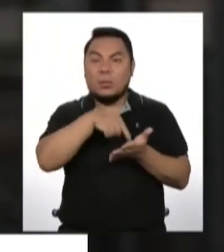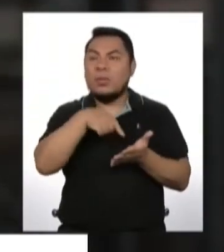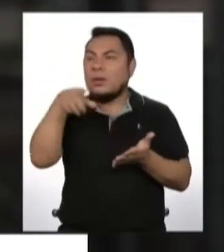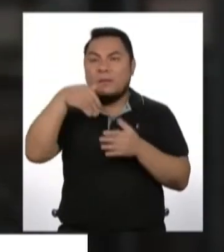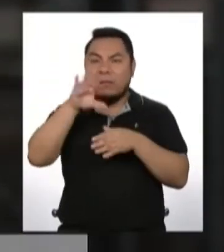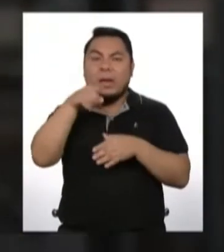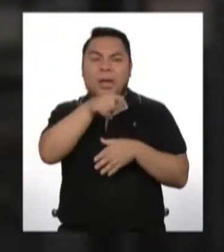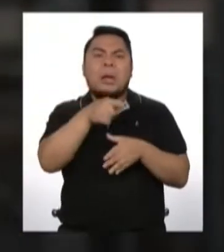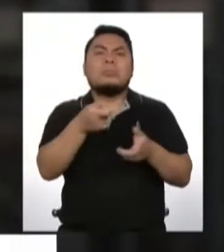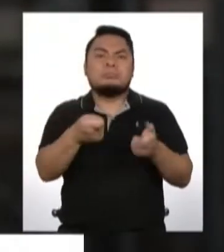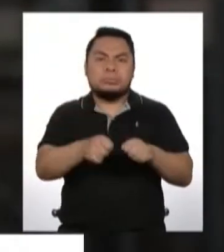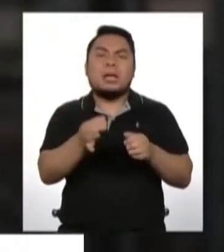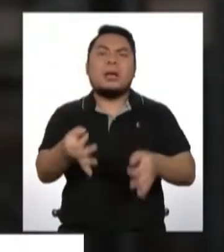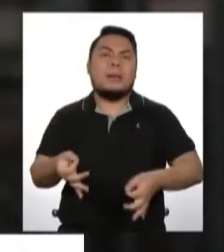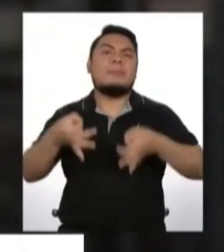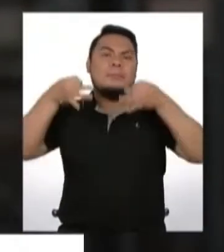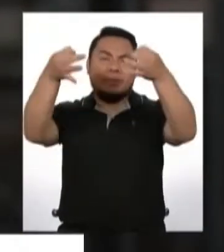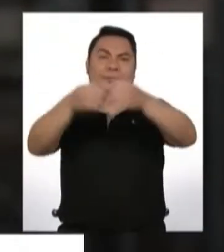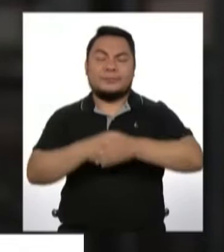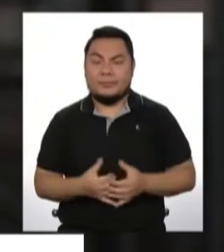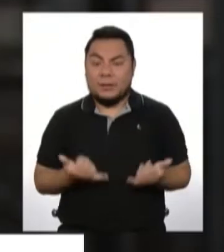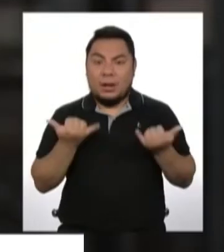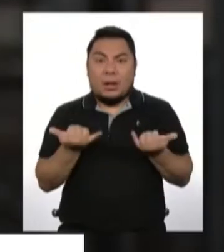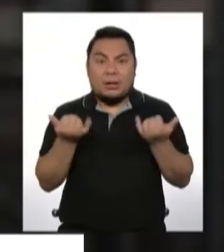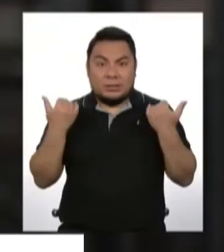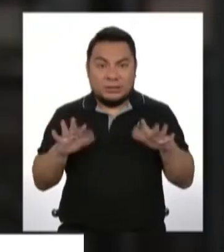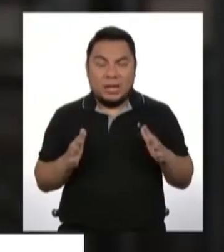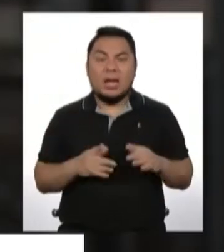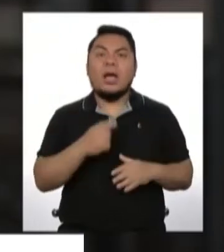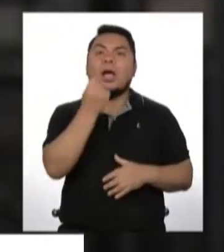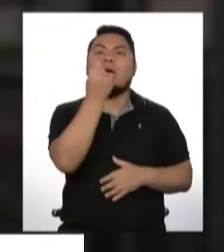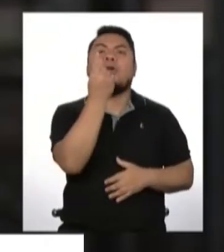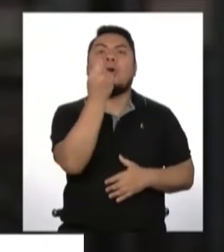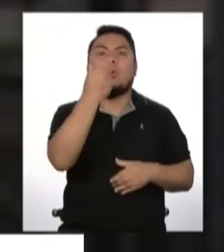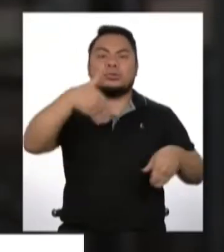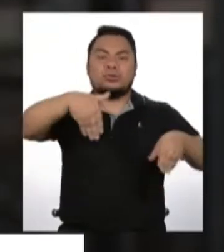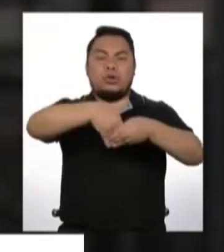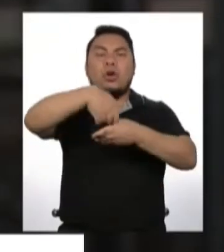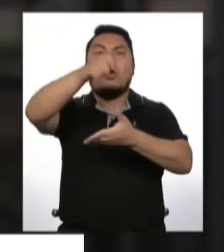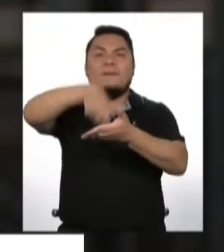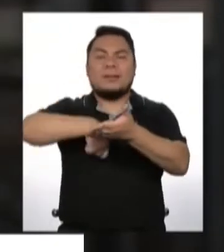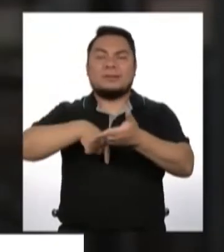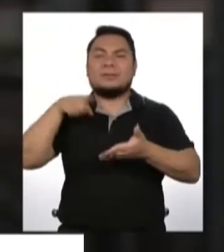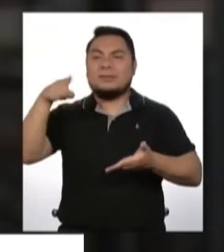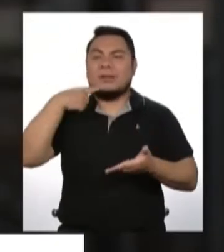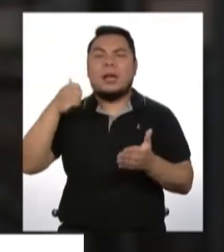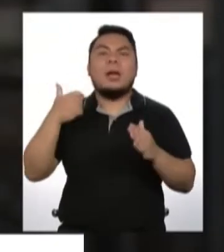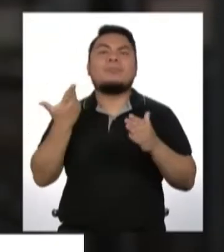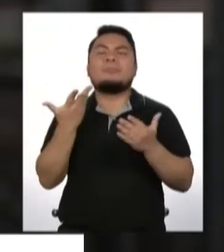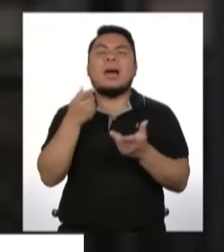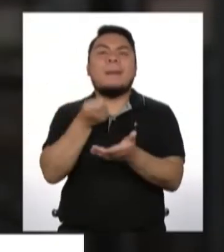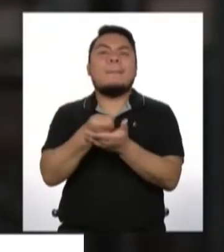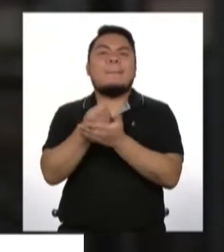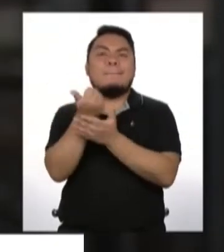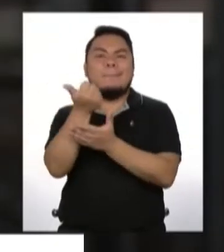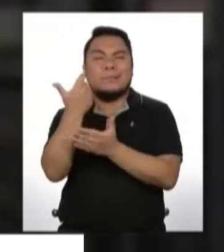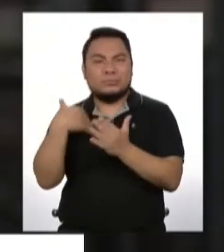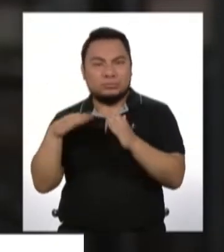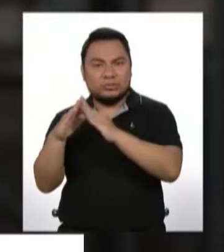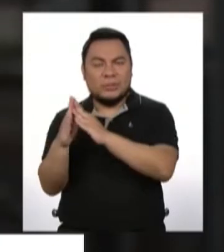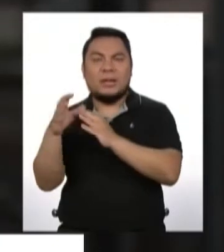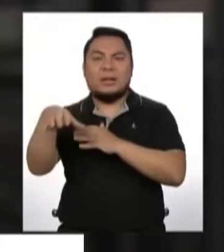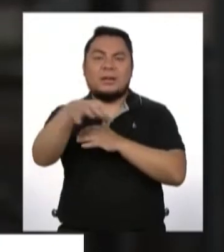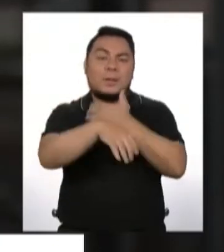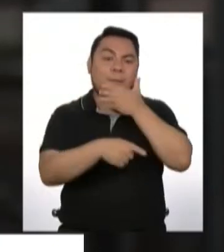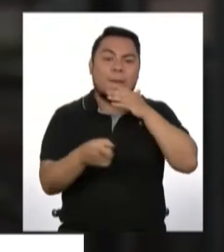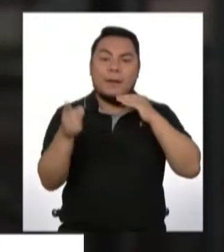ese sentido, presidente, hasta la fecha ya se han firmado 11 convenios con cajas rurales y municipales, y podemos mencionar que hasta